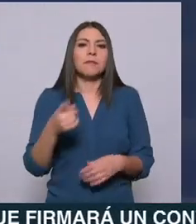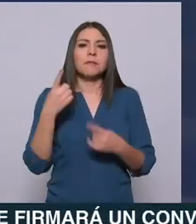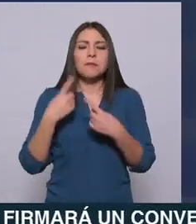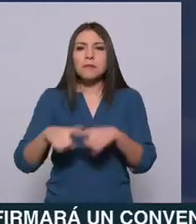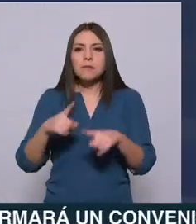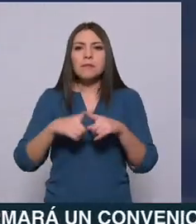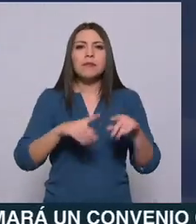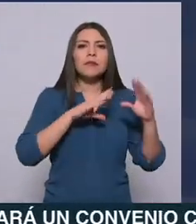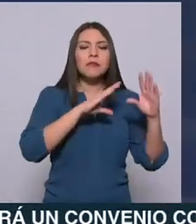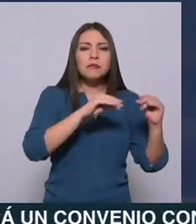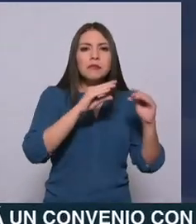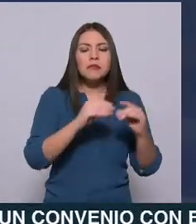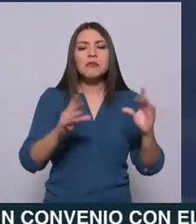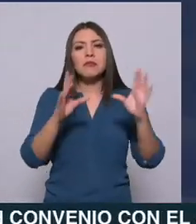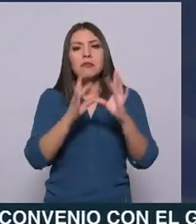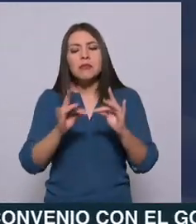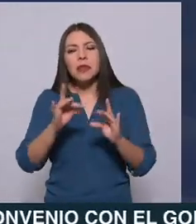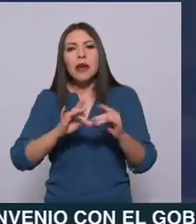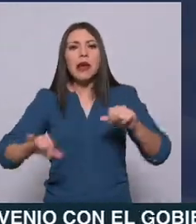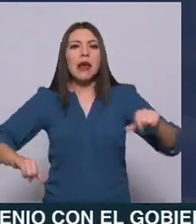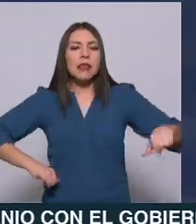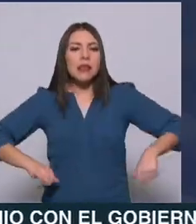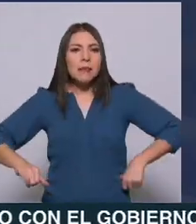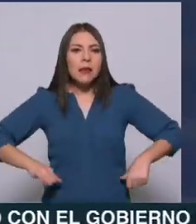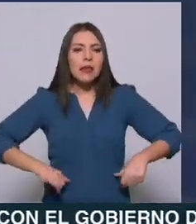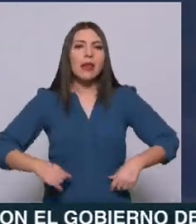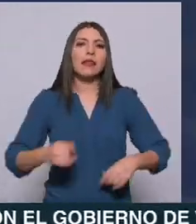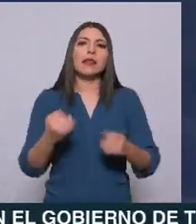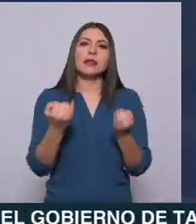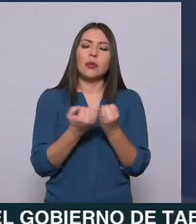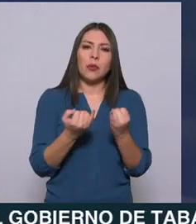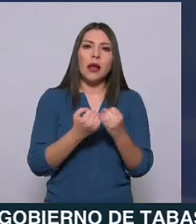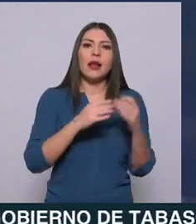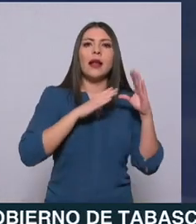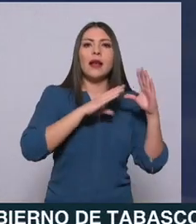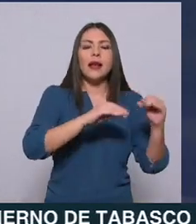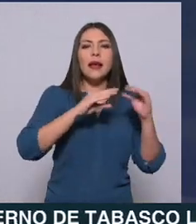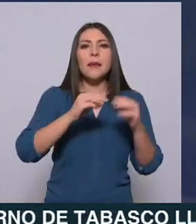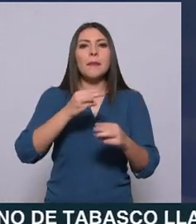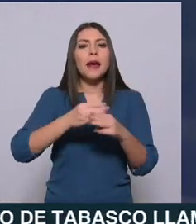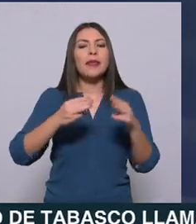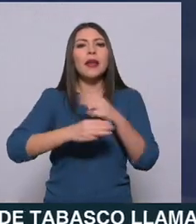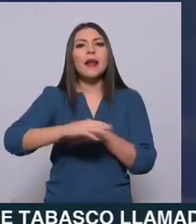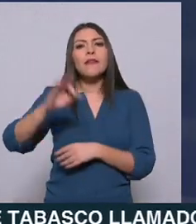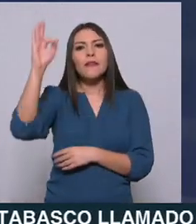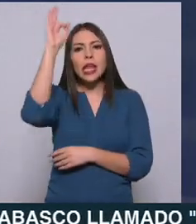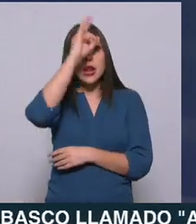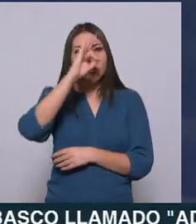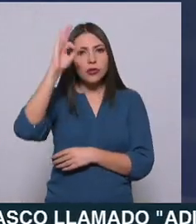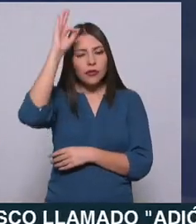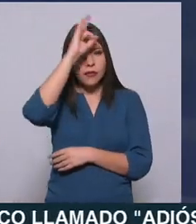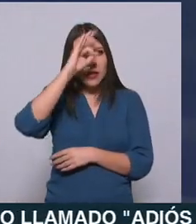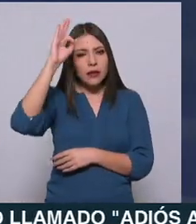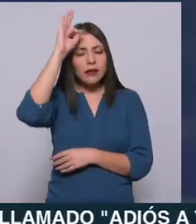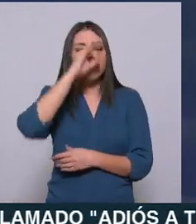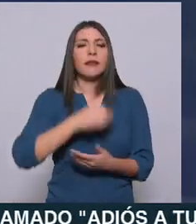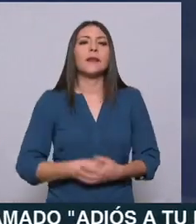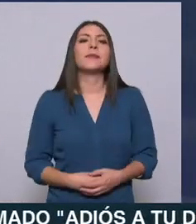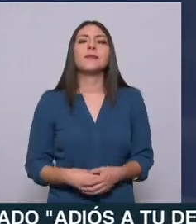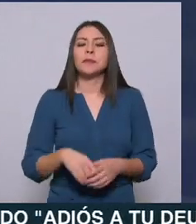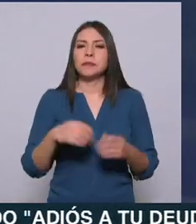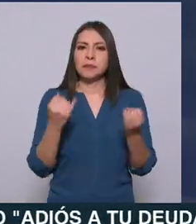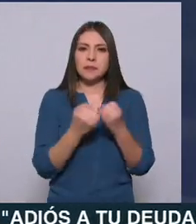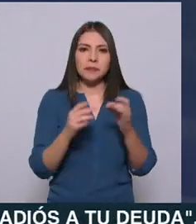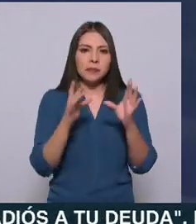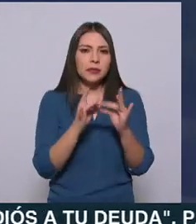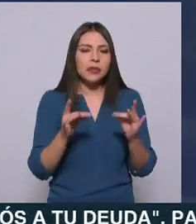pláticas, va a haber materias como filosofía, vamos a platicar mucho el tema de género,